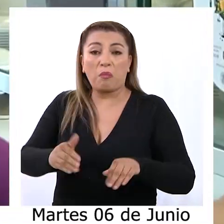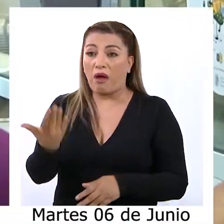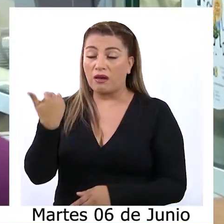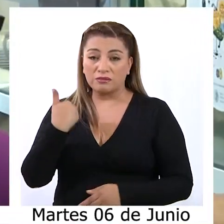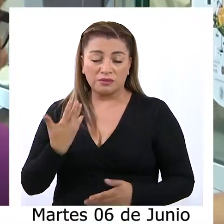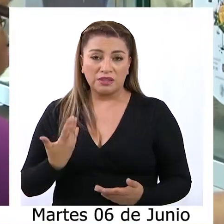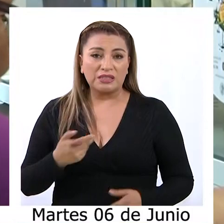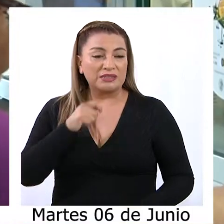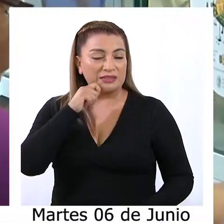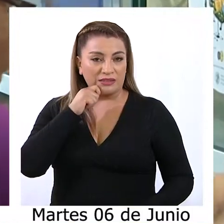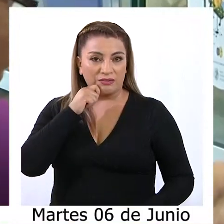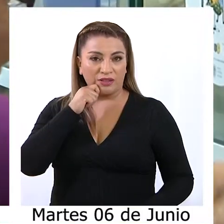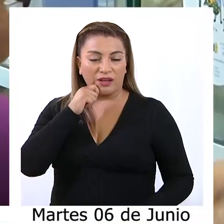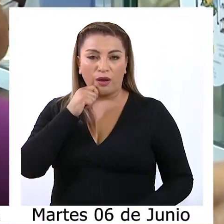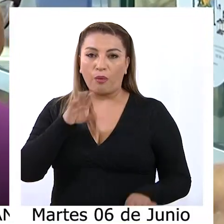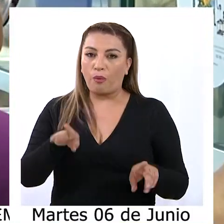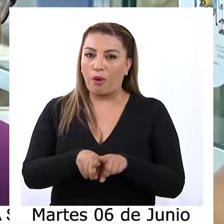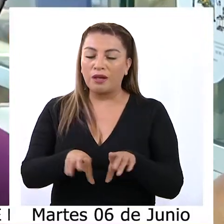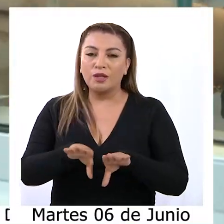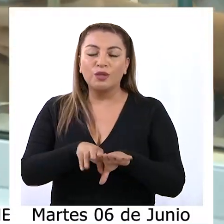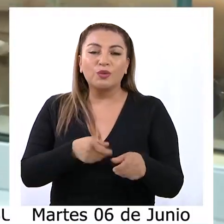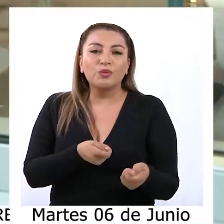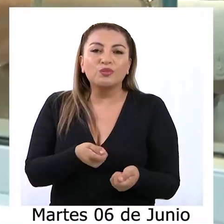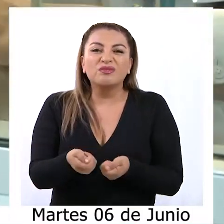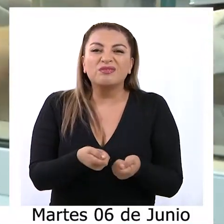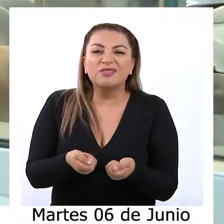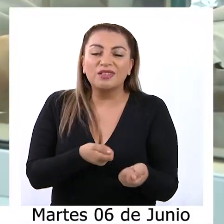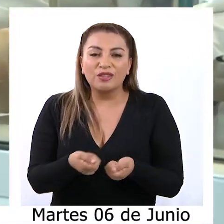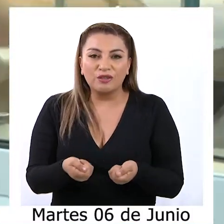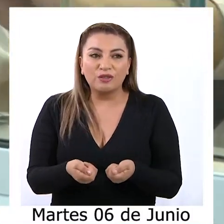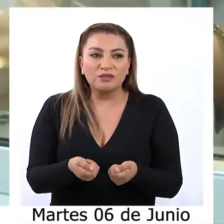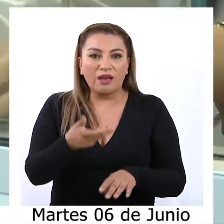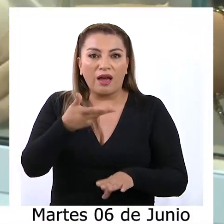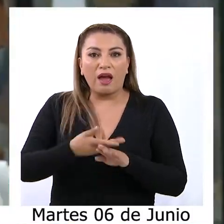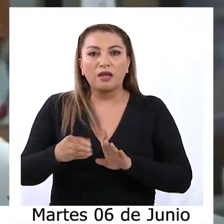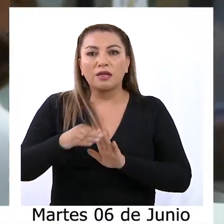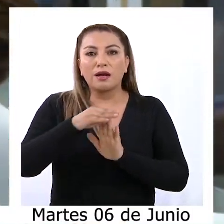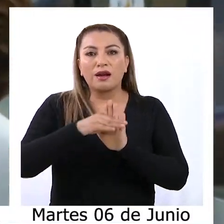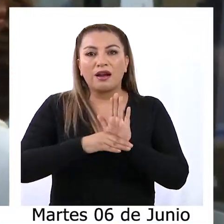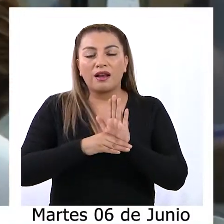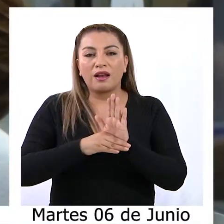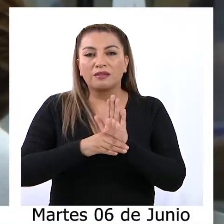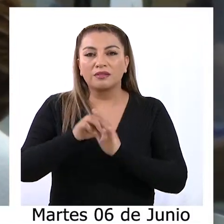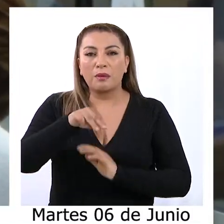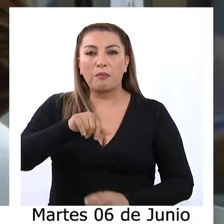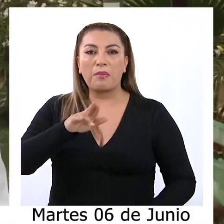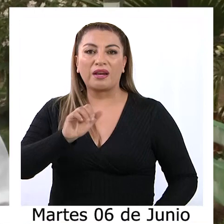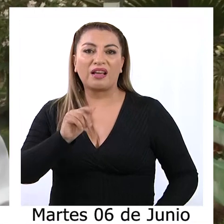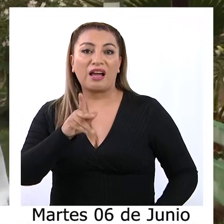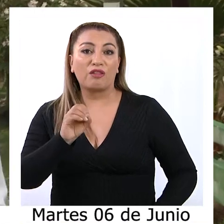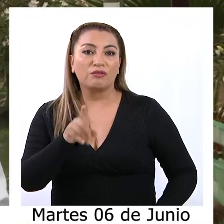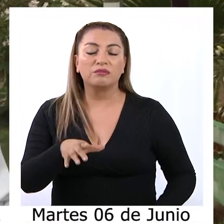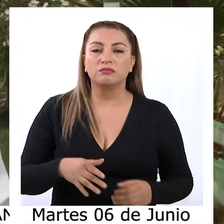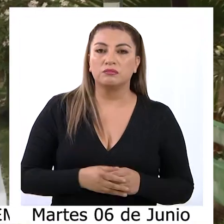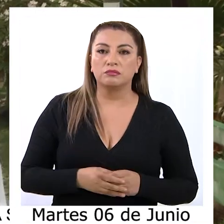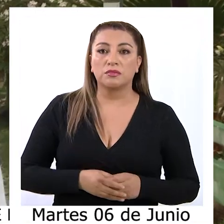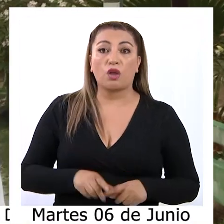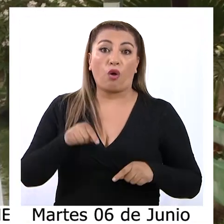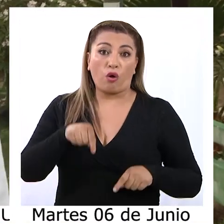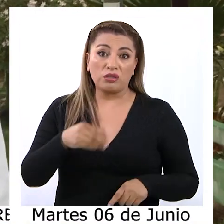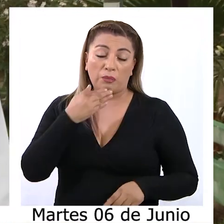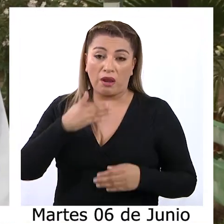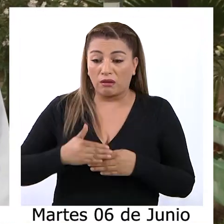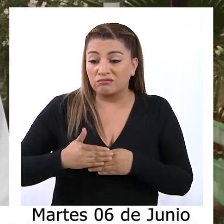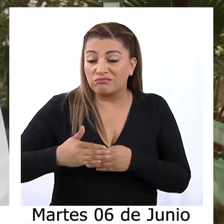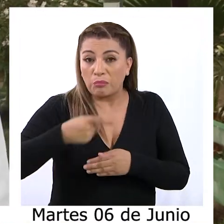que es un negocio y se mueve con las reglas del mercado. Pero hoy a corto plazo la reforma